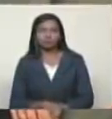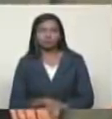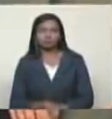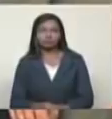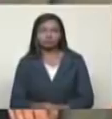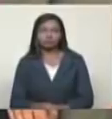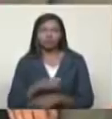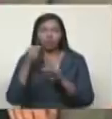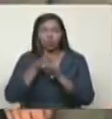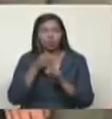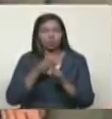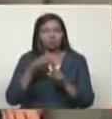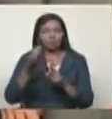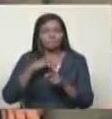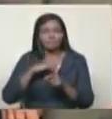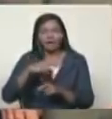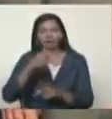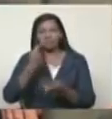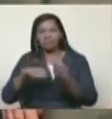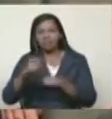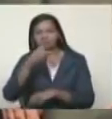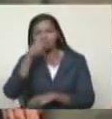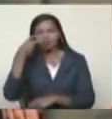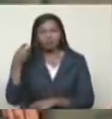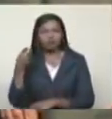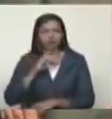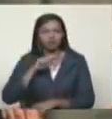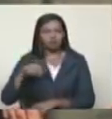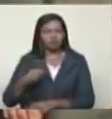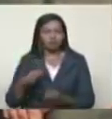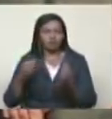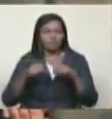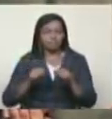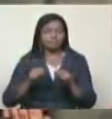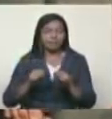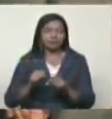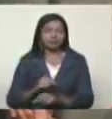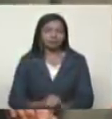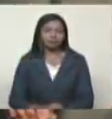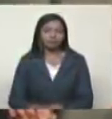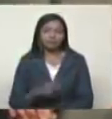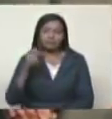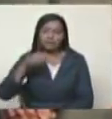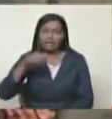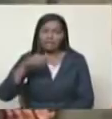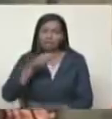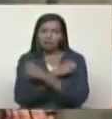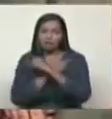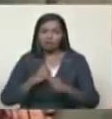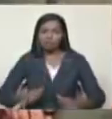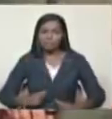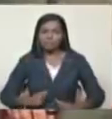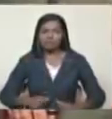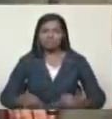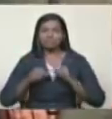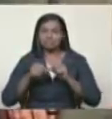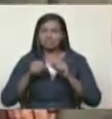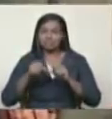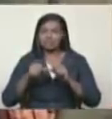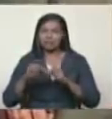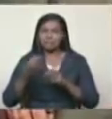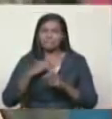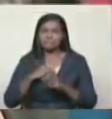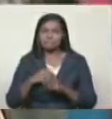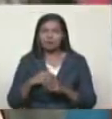La lucha contra el narcotráfico es permanente entre nosotros. Es decir, esta es una Fuerza Armada abocada y dedicada